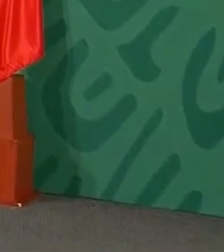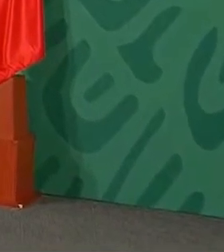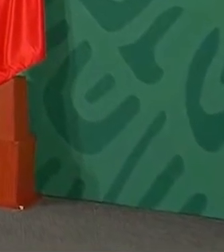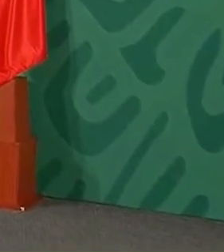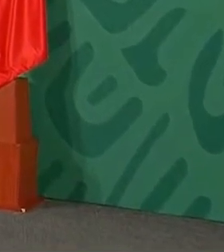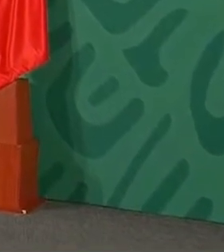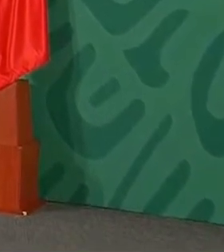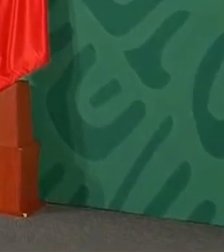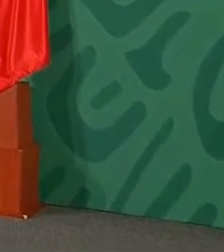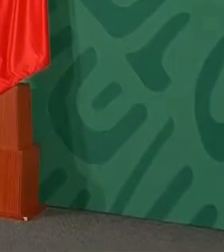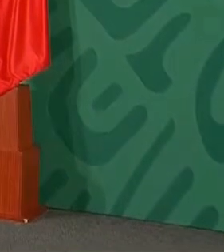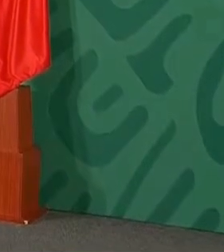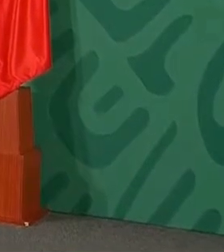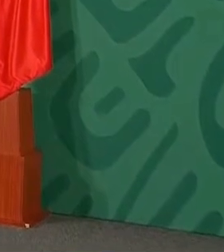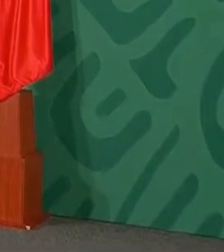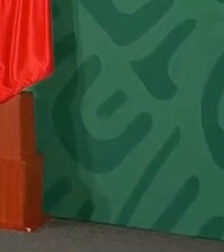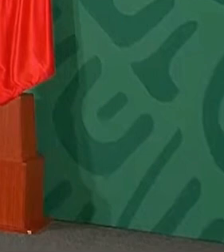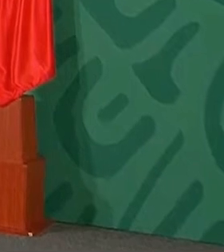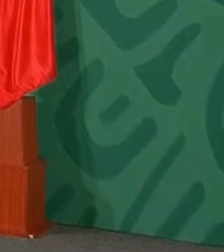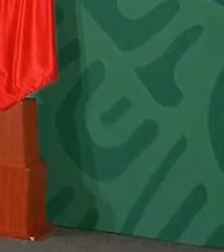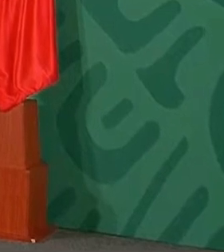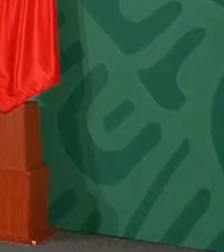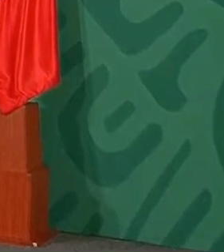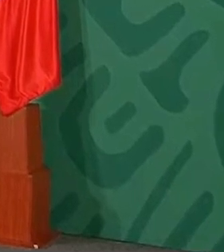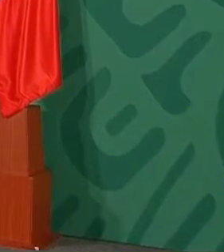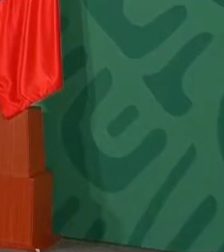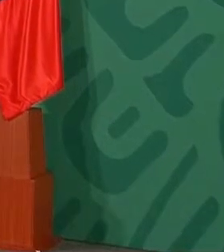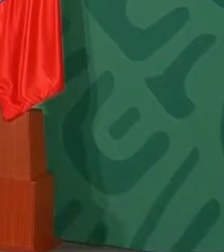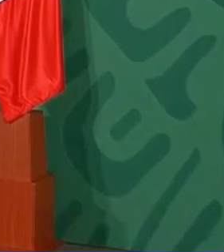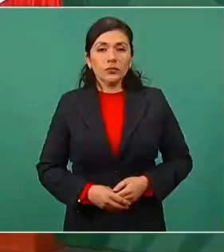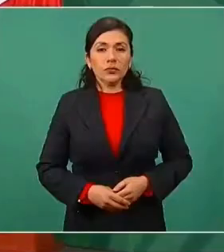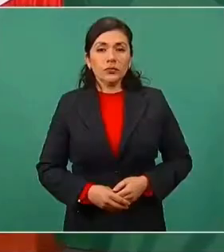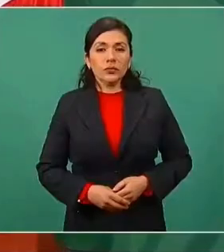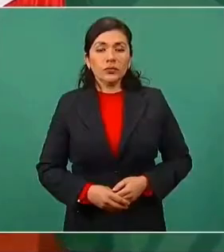Krause y Aguilar Camín estén tranquilos.